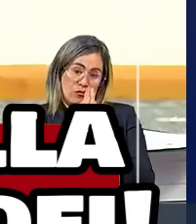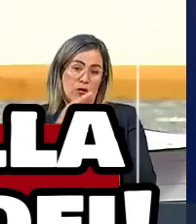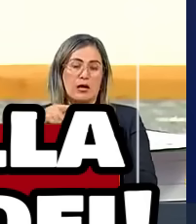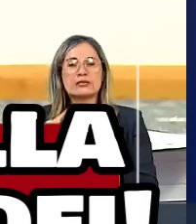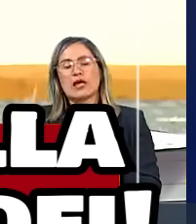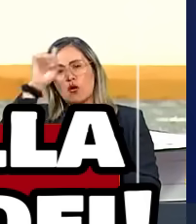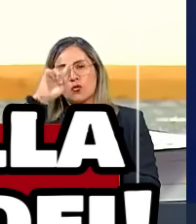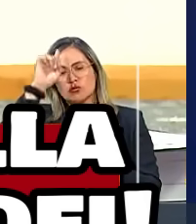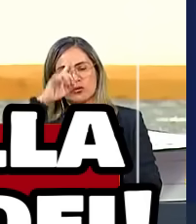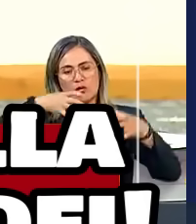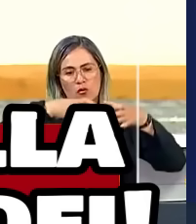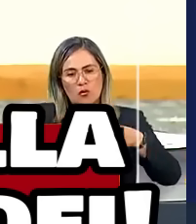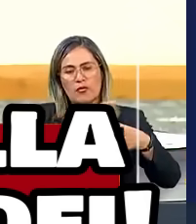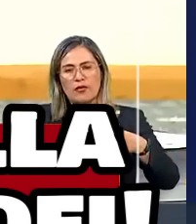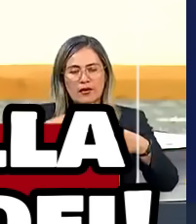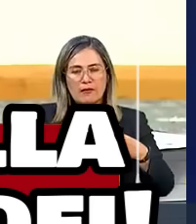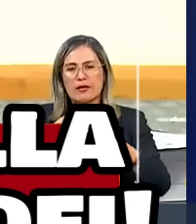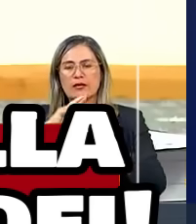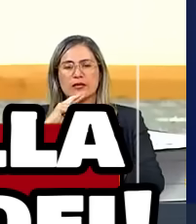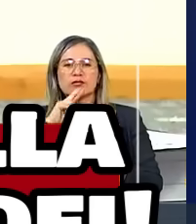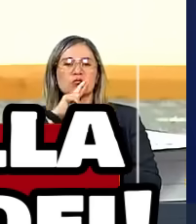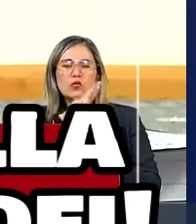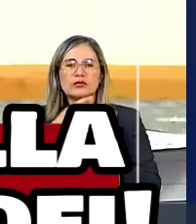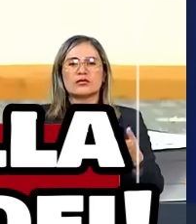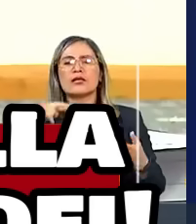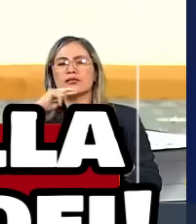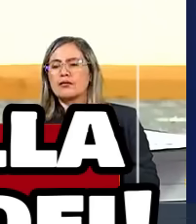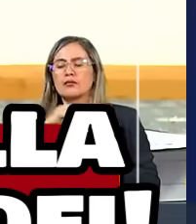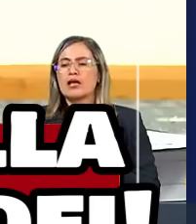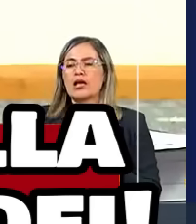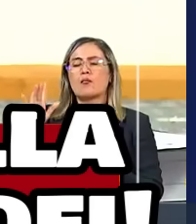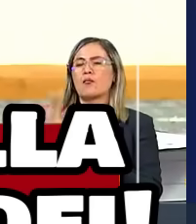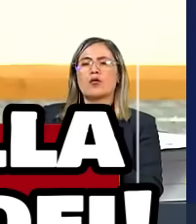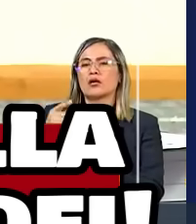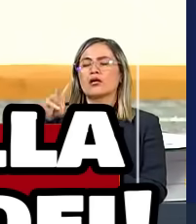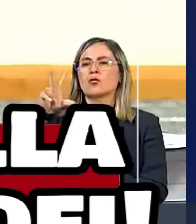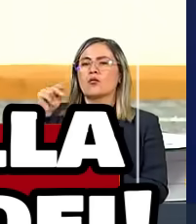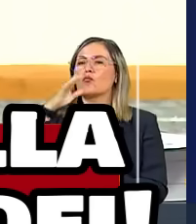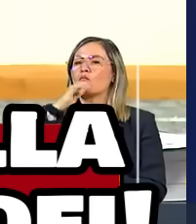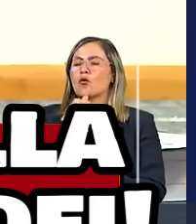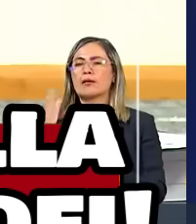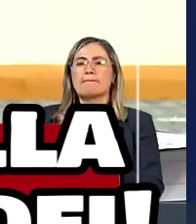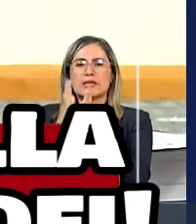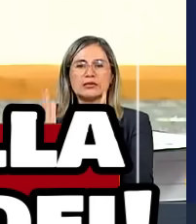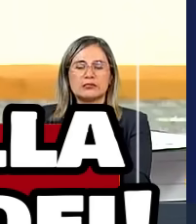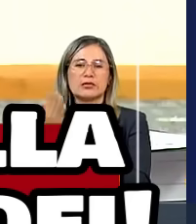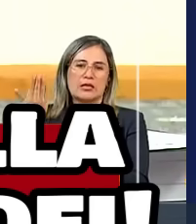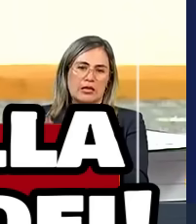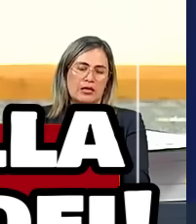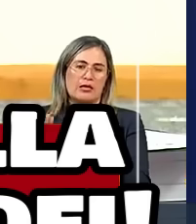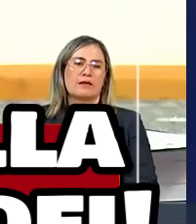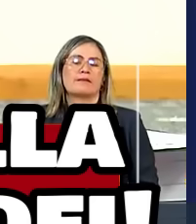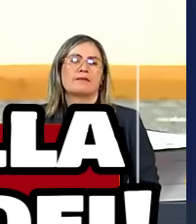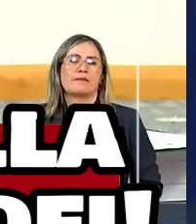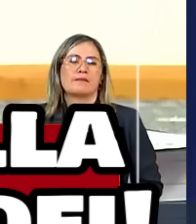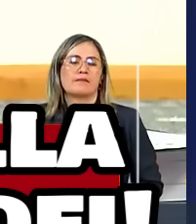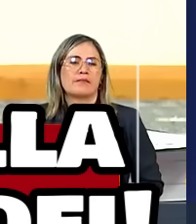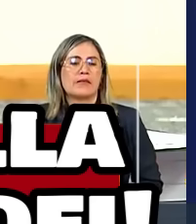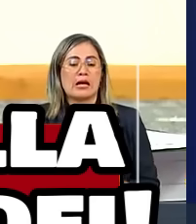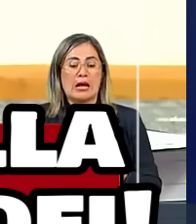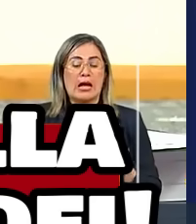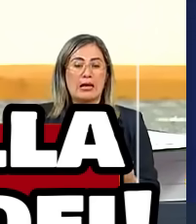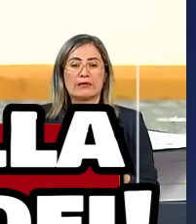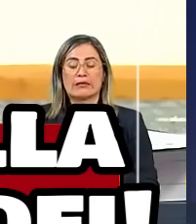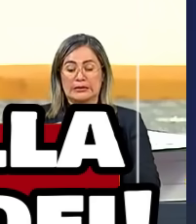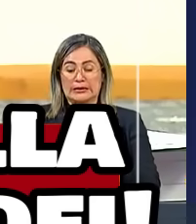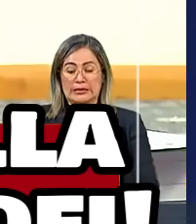deberá resolver de inmediato respecto de la procedencia del impedimento, de la excusa o de la recusación que se haga hacer valer previo al inicio